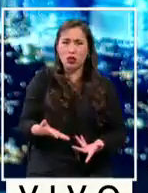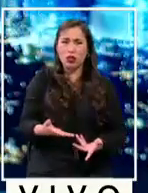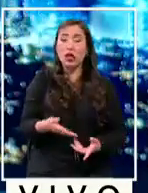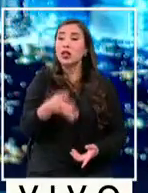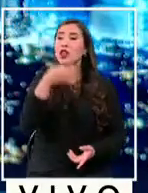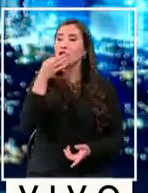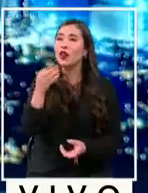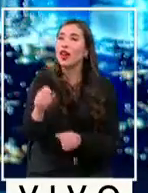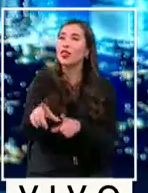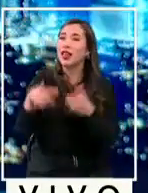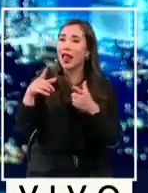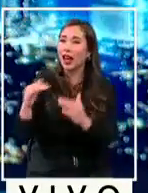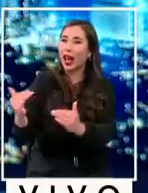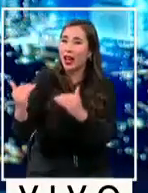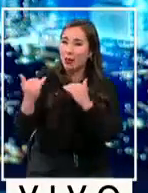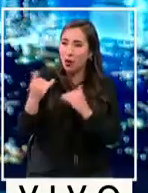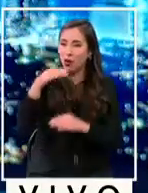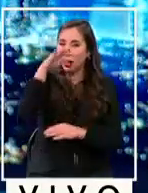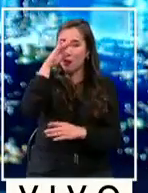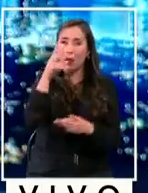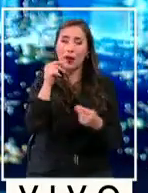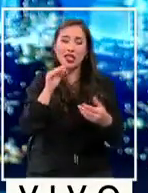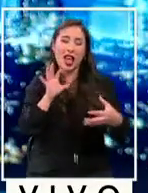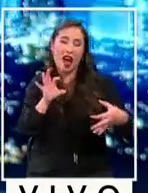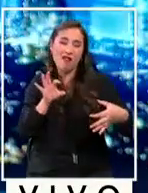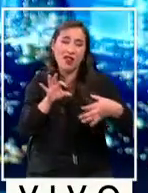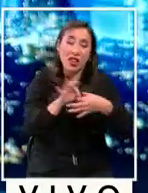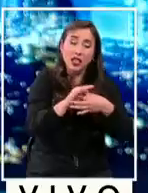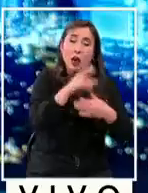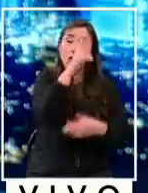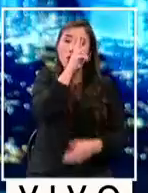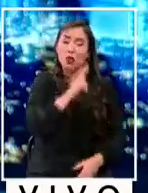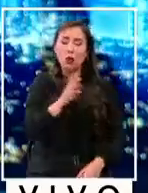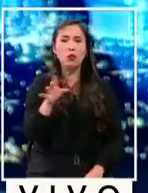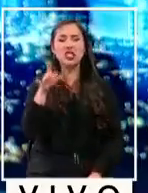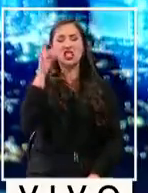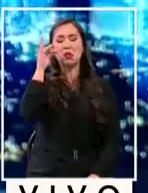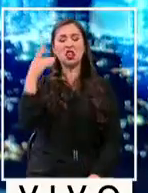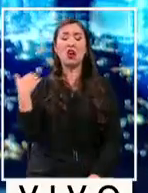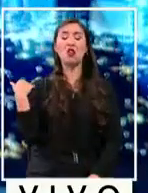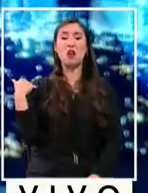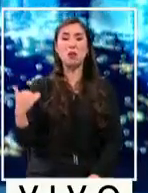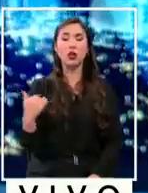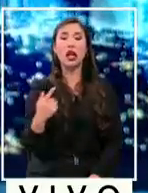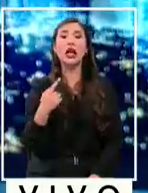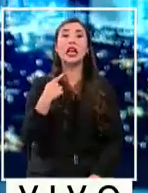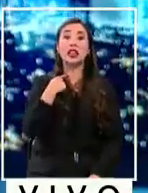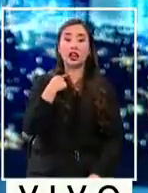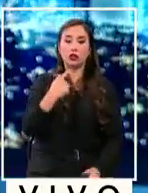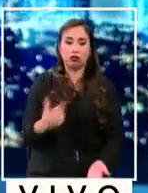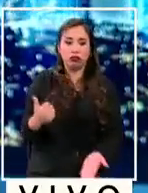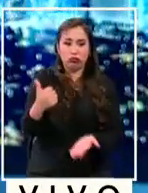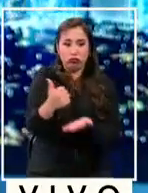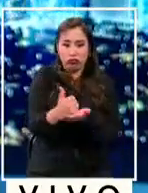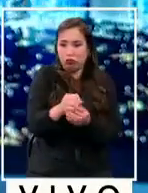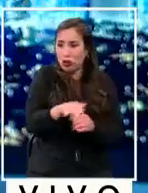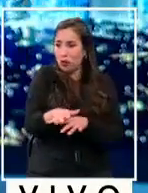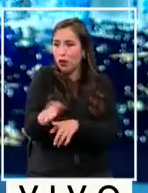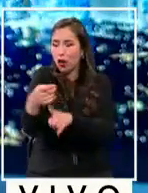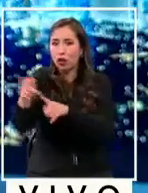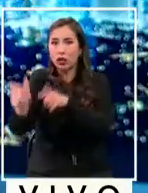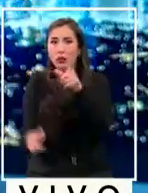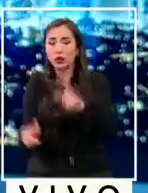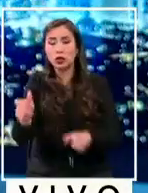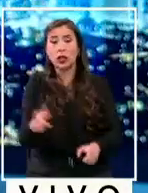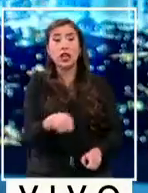del Papa. Parece aferrarse a un cargo sin darse cuenta o sin importarle el daño que causa su presencia. Mientras, ¿quiénes